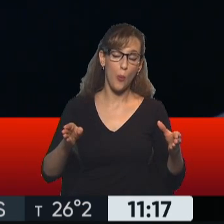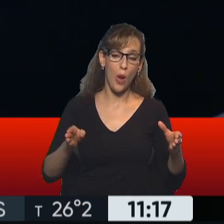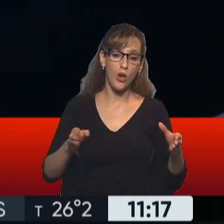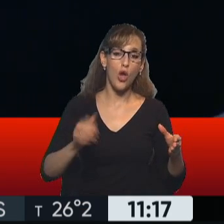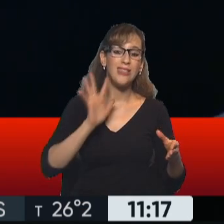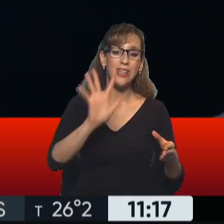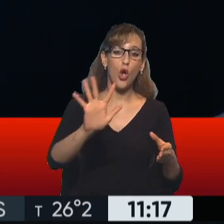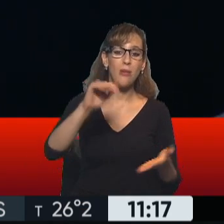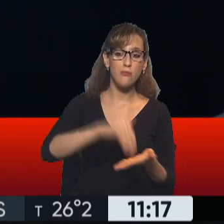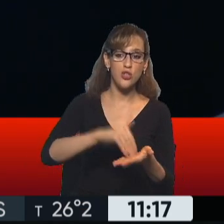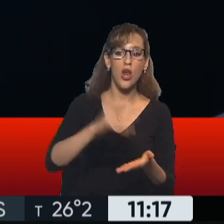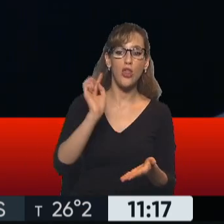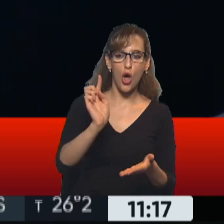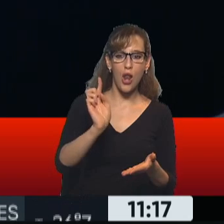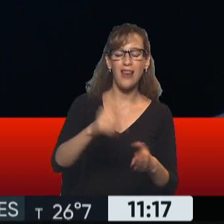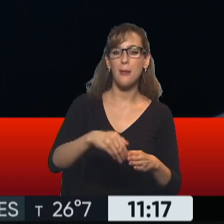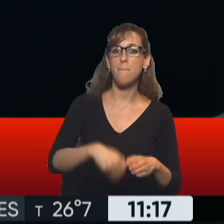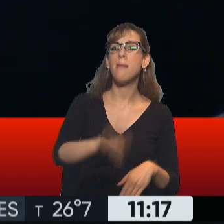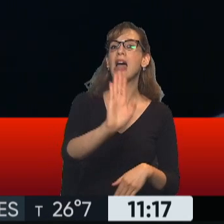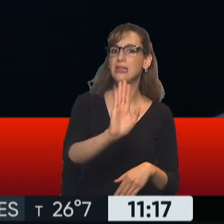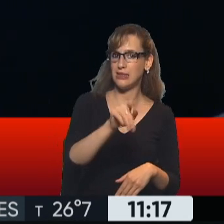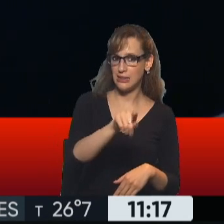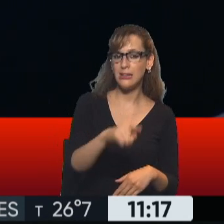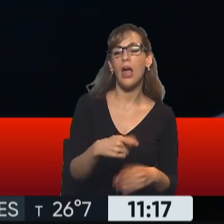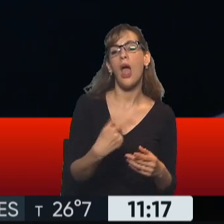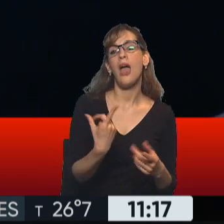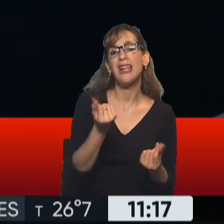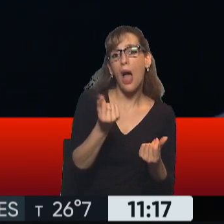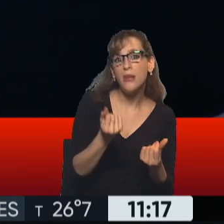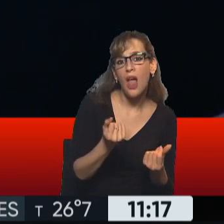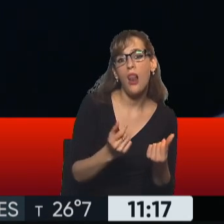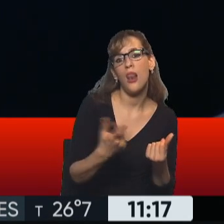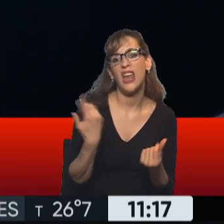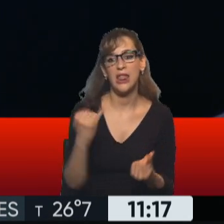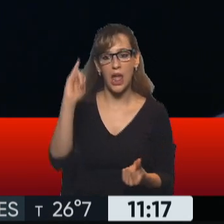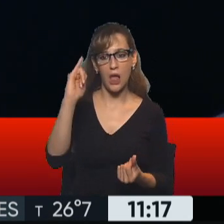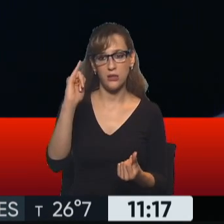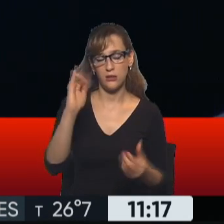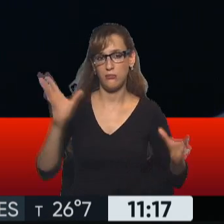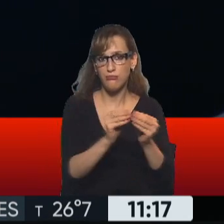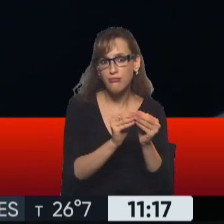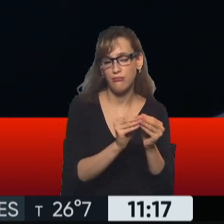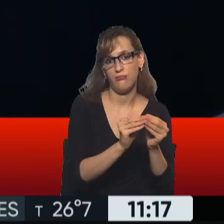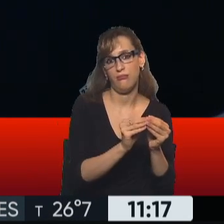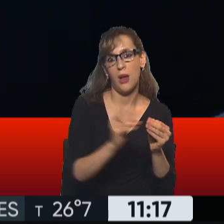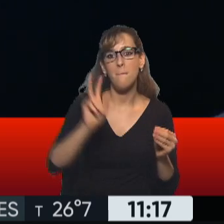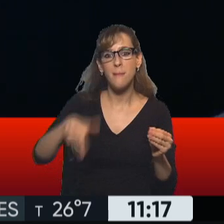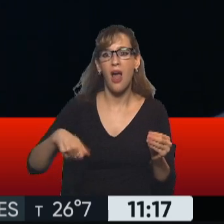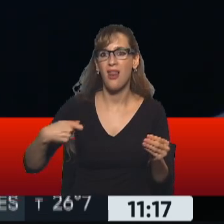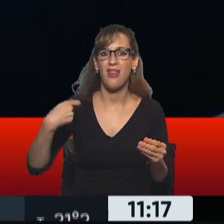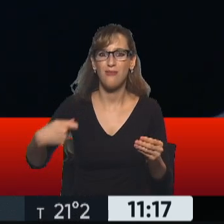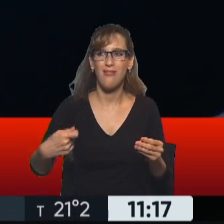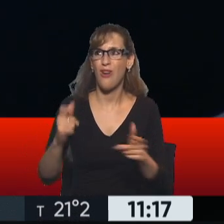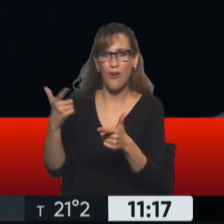5.000 millones de dólares entre capital más intereses, sin haber tenido refinanciamiento de parte de la institución